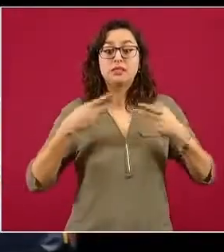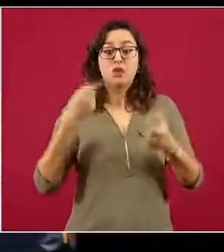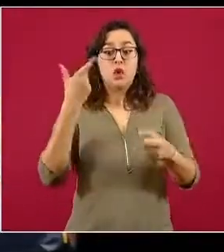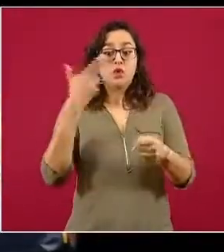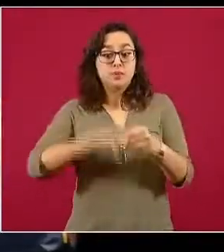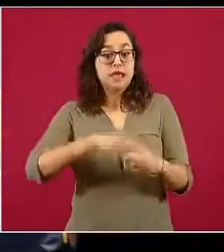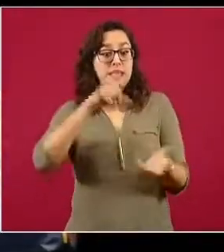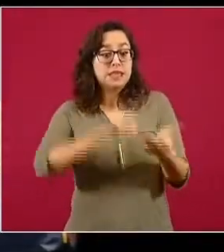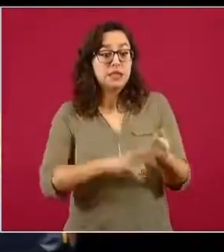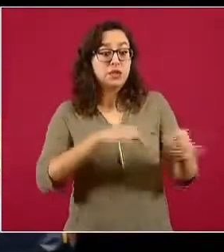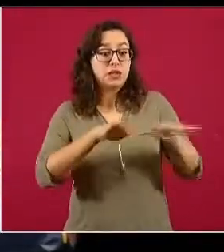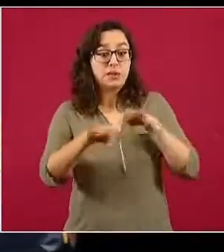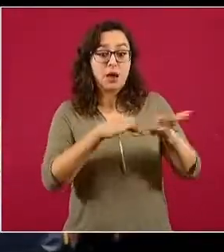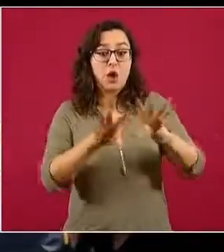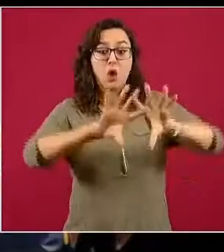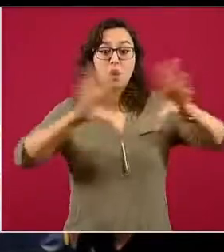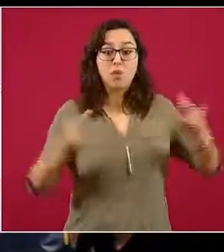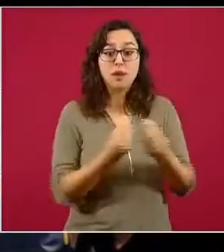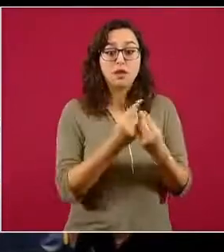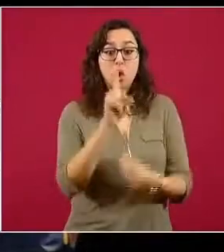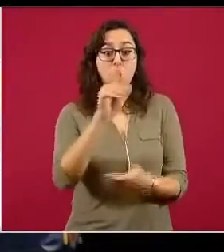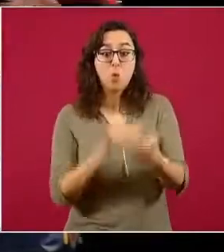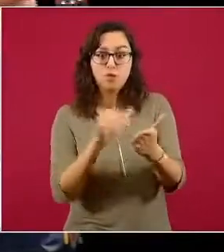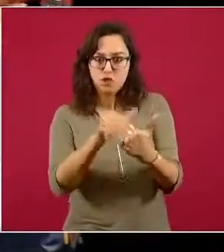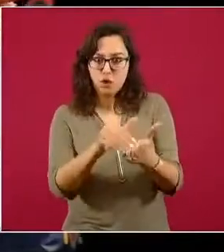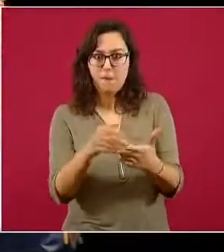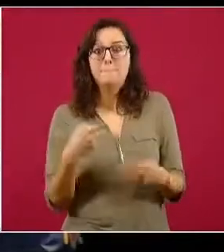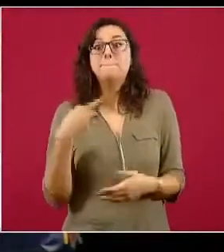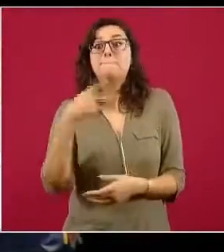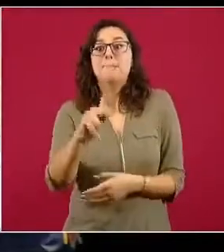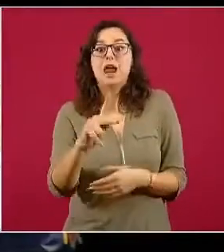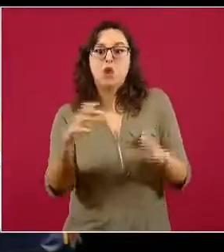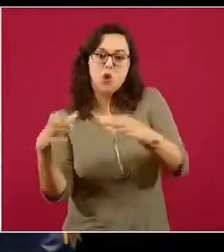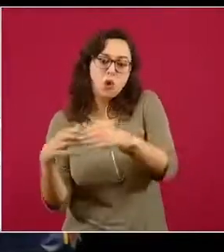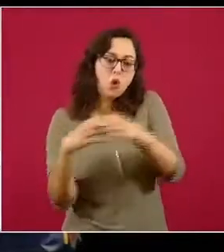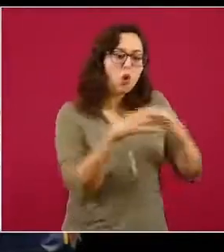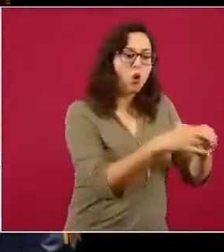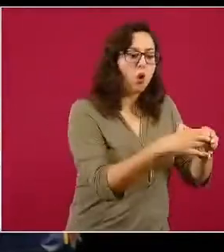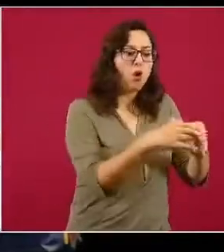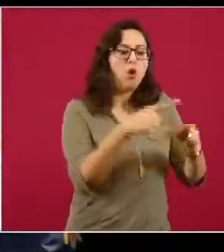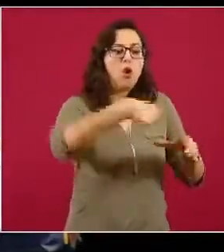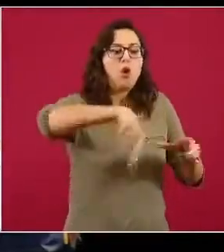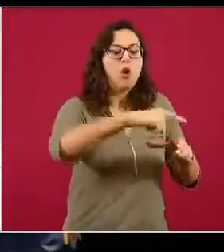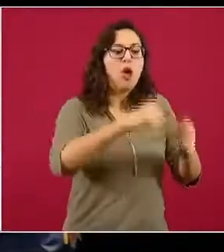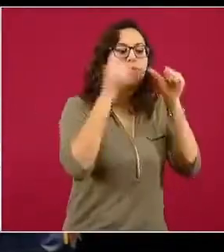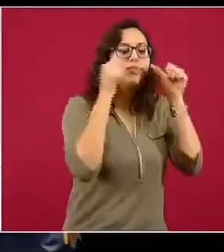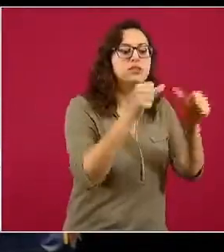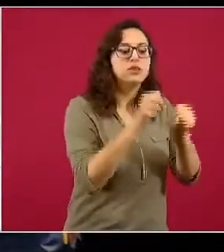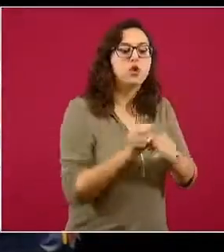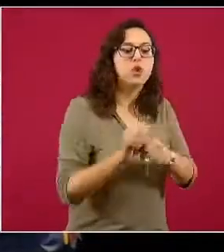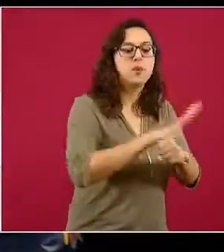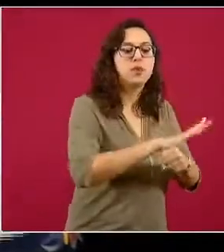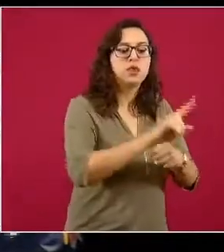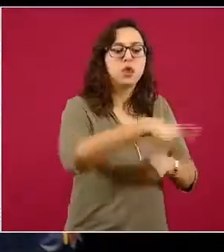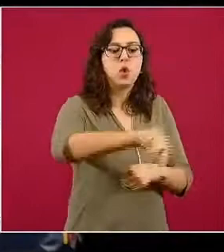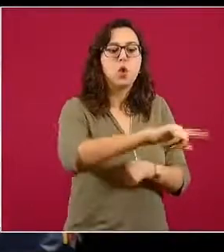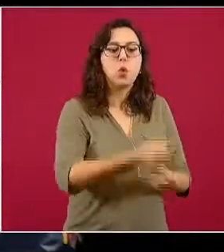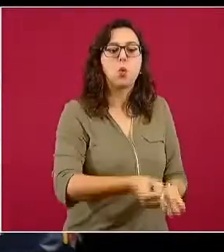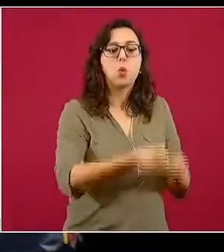salud. Los que están en la línea de batalla, los que están atendiendo COVID, ¿cuántos son? Y serían los que